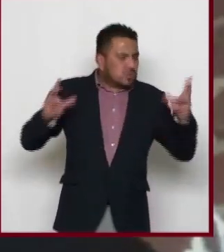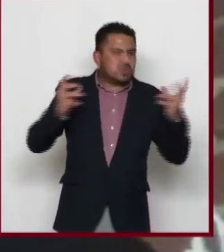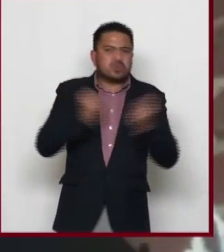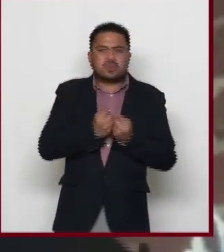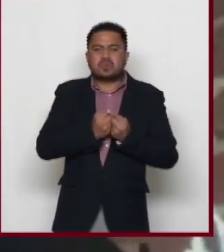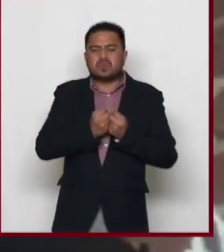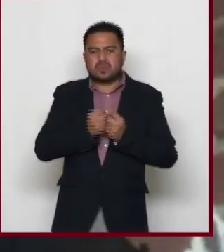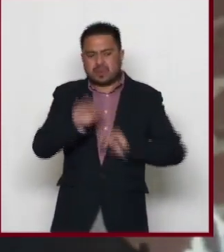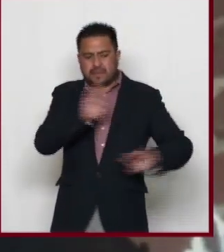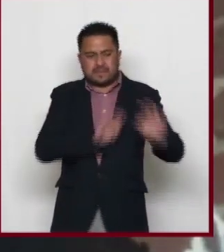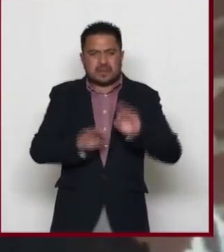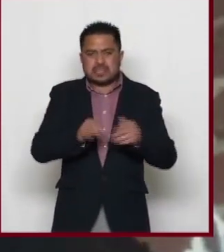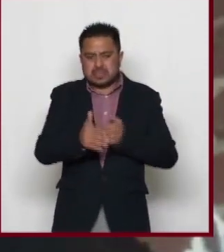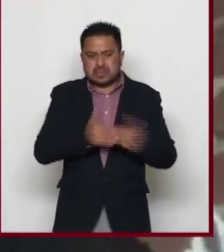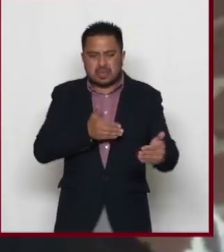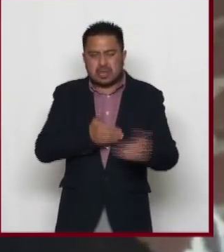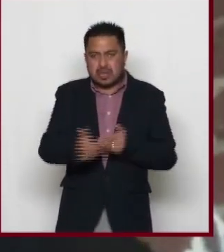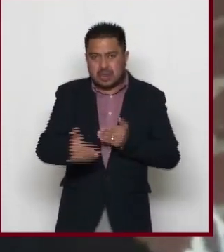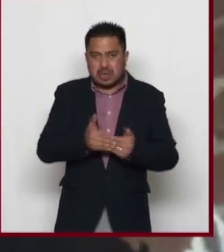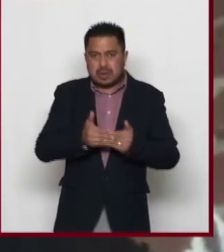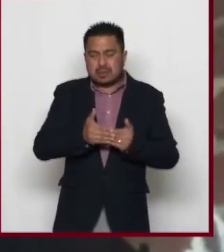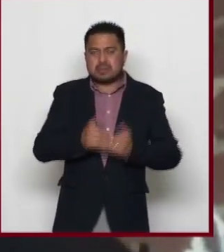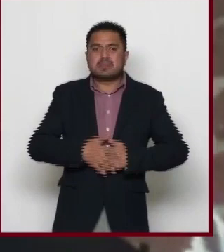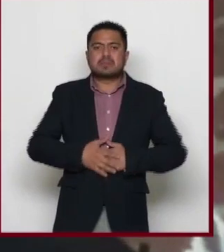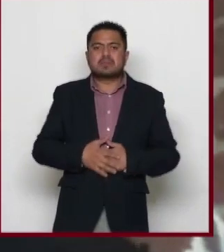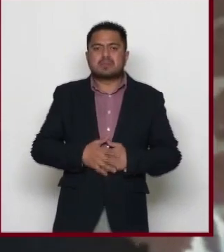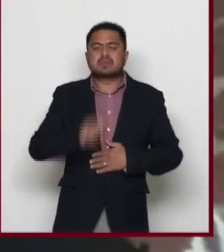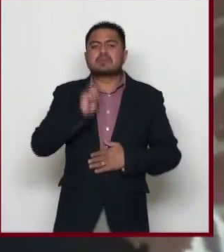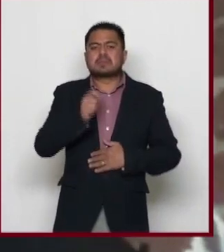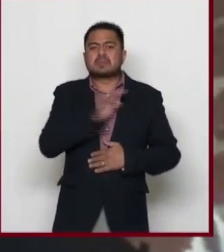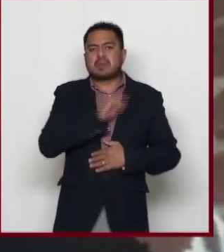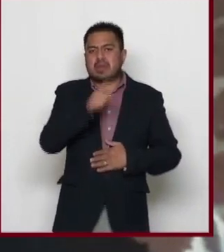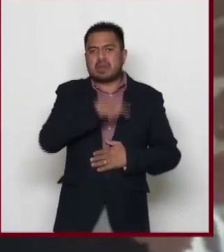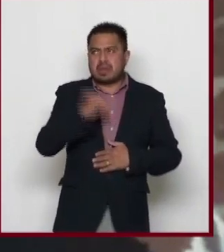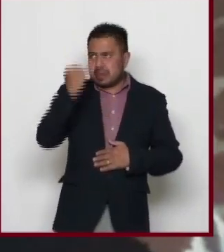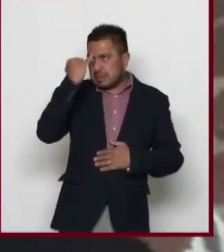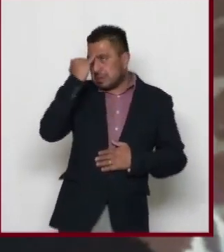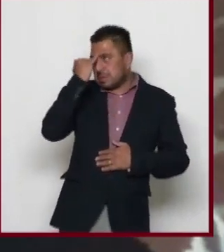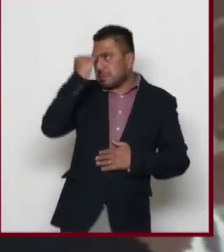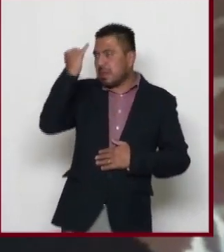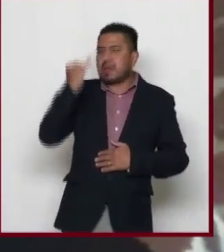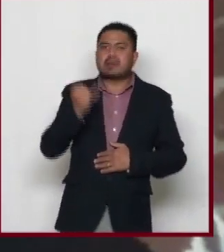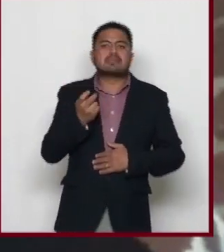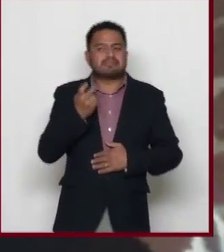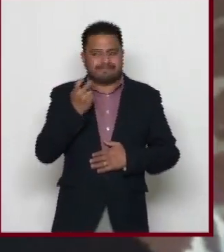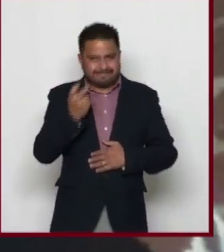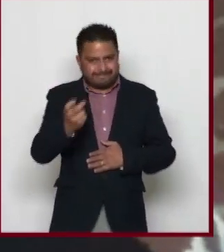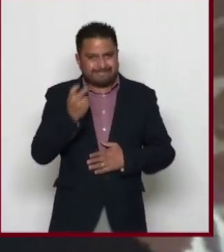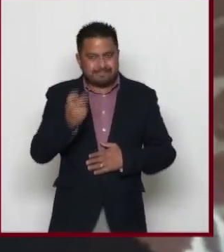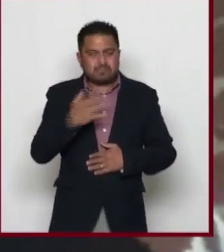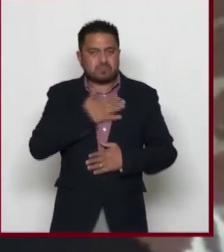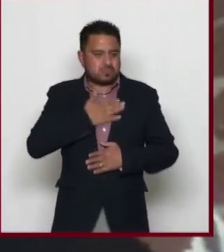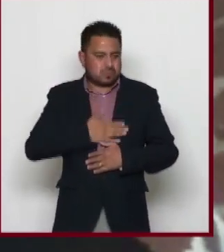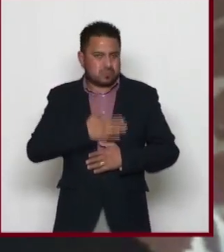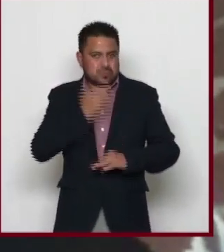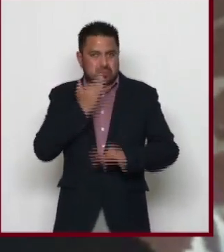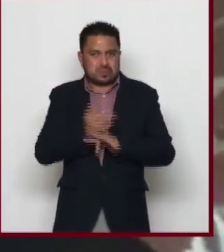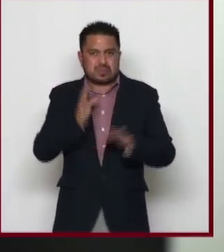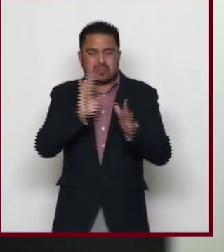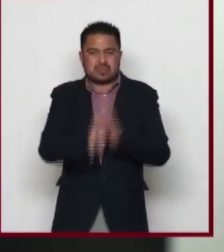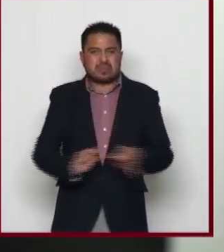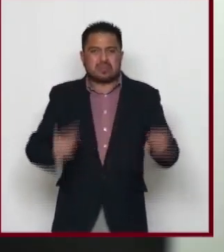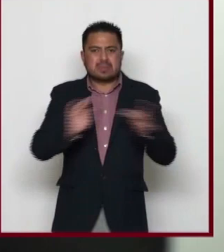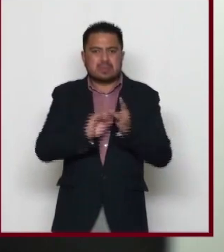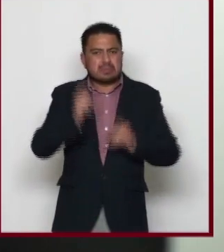son fundamentales para toda la física moderna que se puede uno imaginar casi